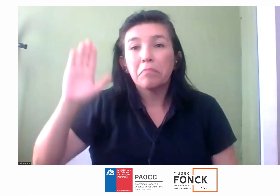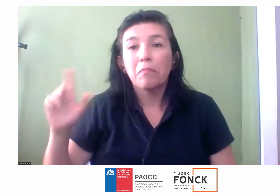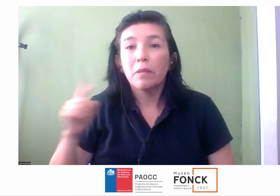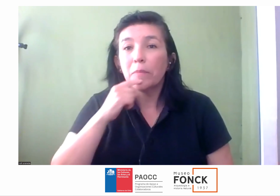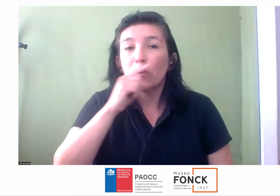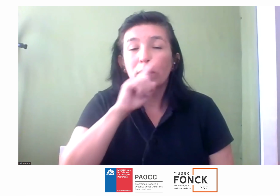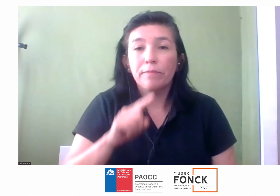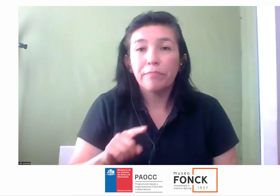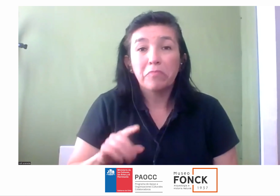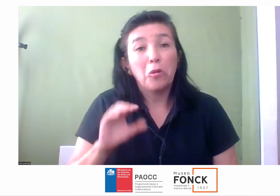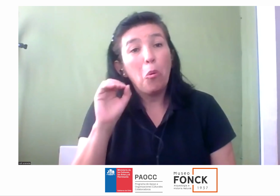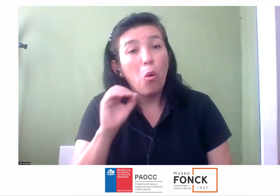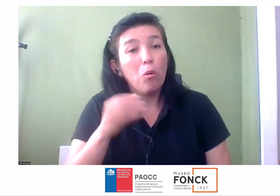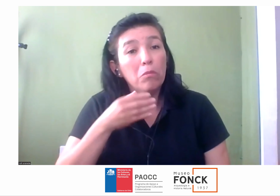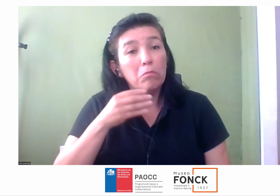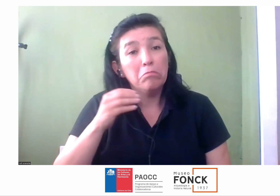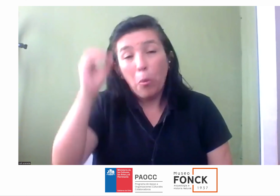Un comentario.